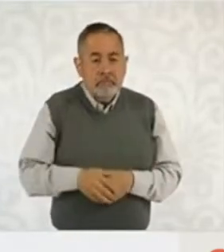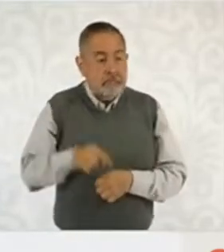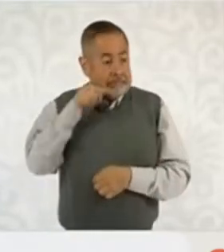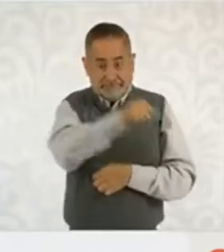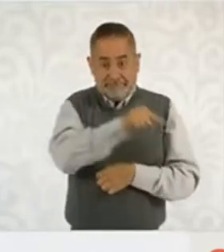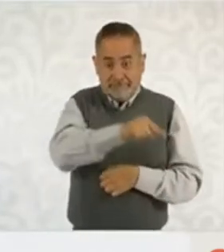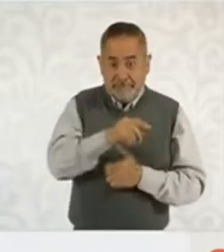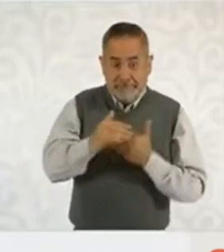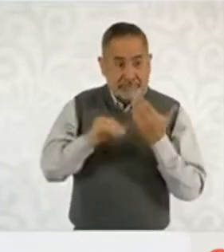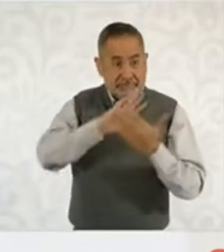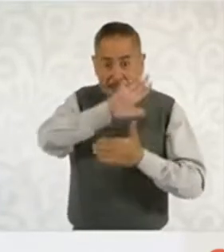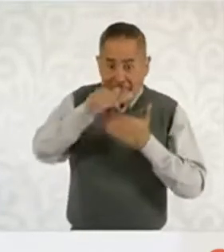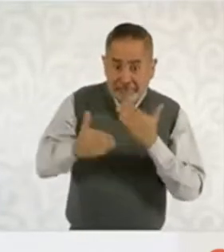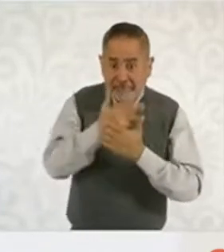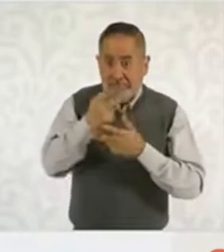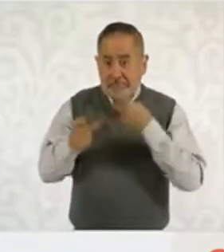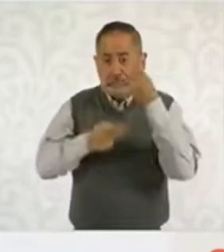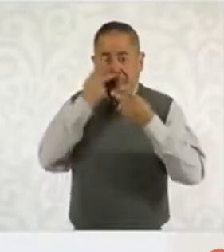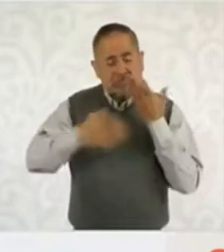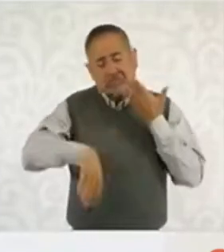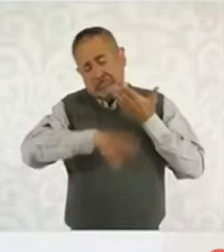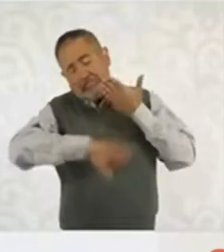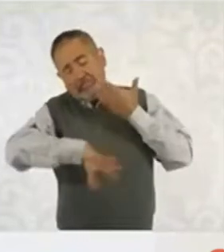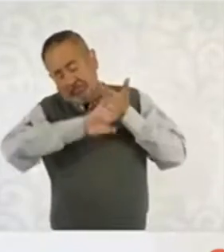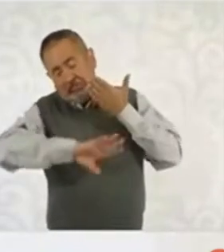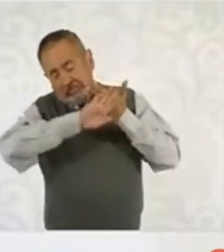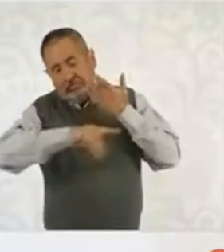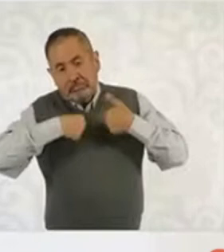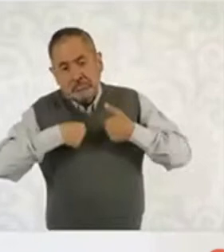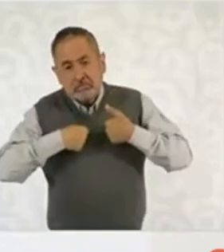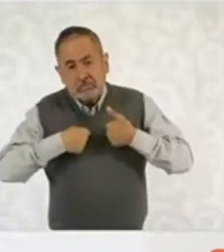tarde, noche en contra de la presidenta con un montón de mentiras?